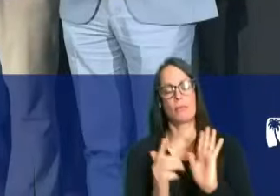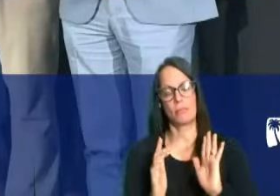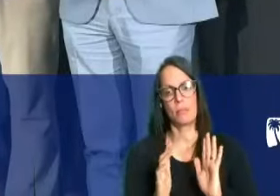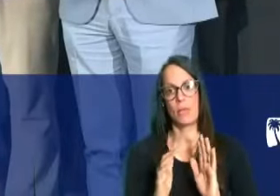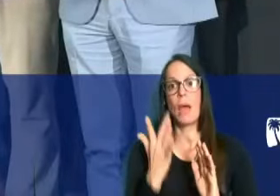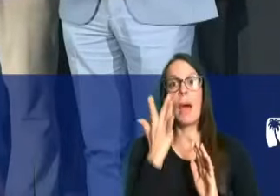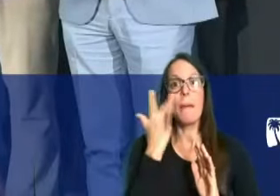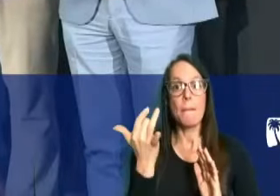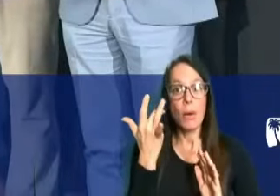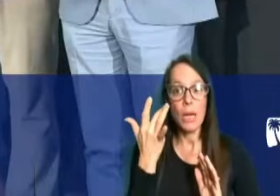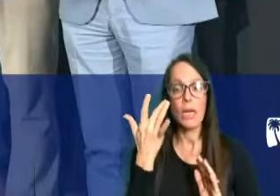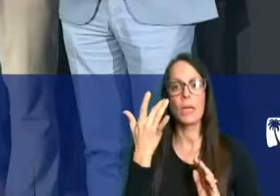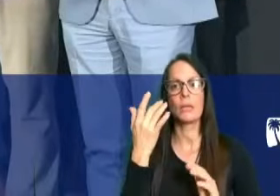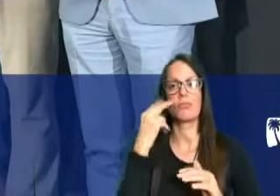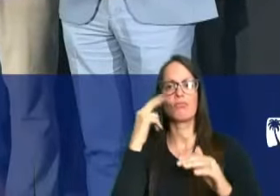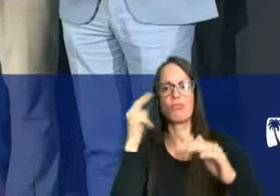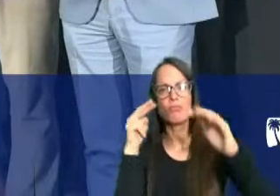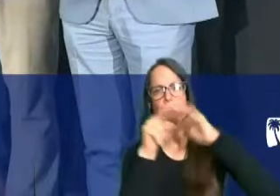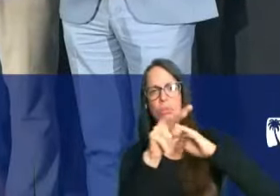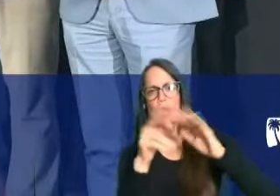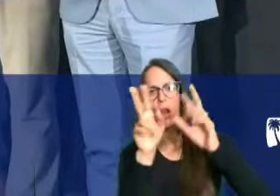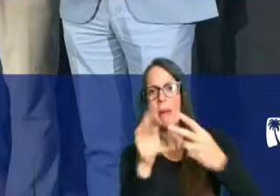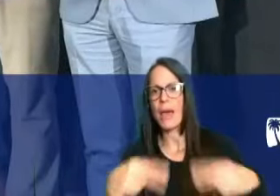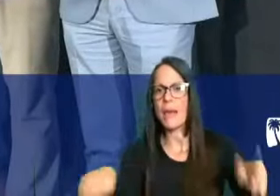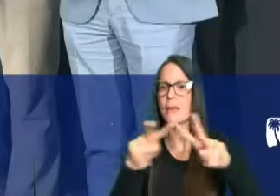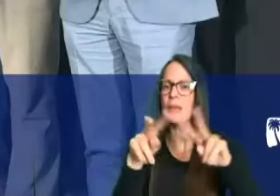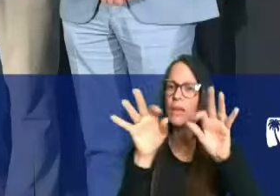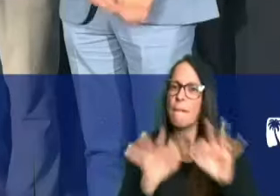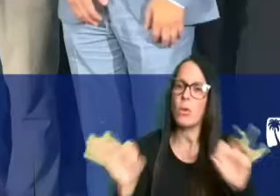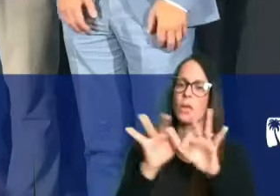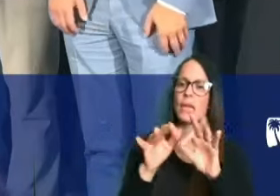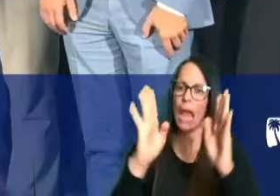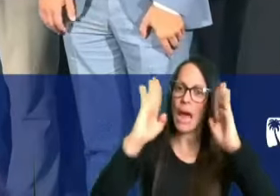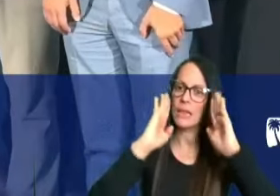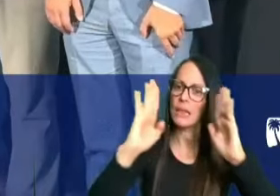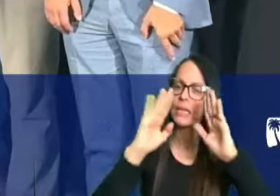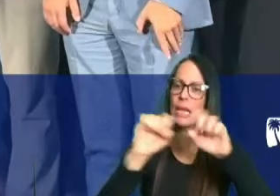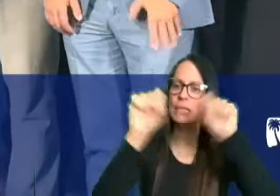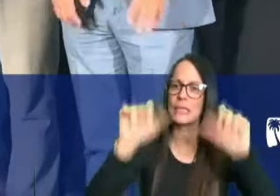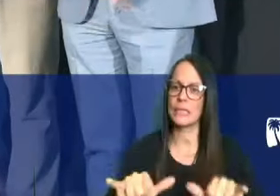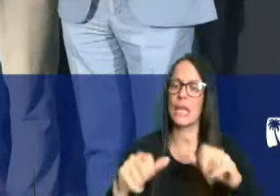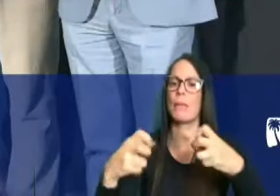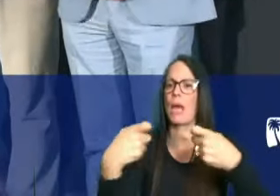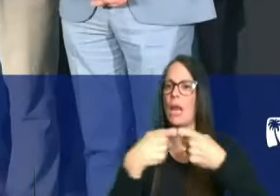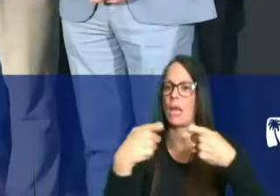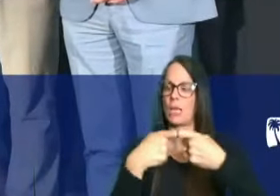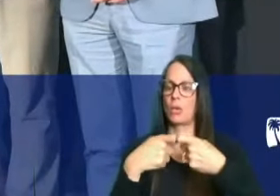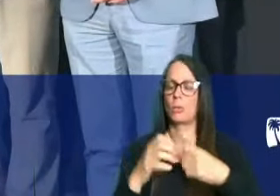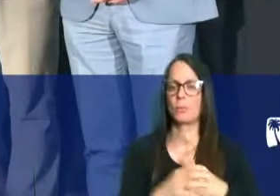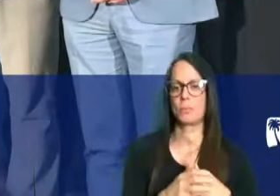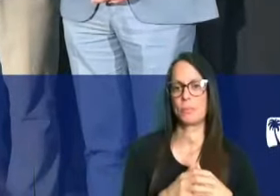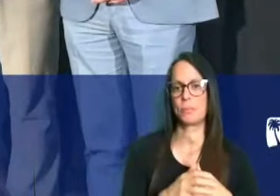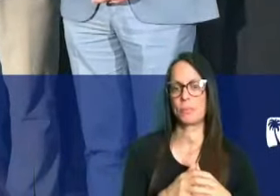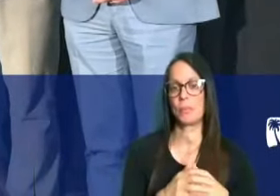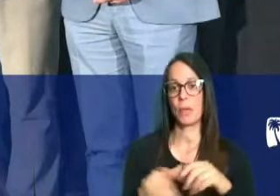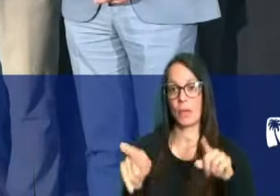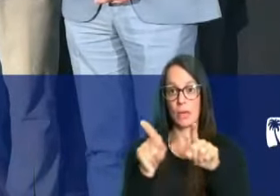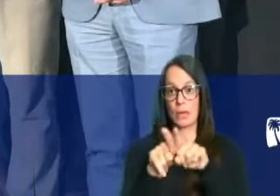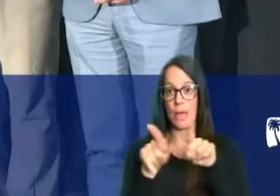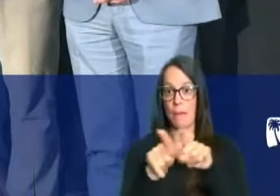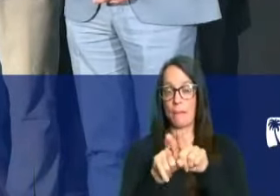premura que requiere que nosotros atendamos la situación del sistema eléctrico eh habrá también obviamente la la que tiene que ver con la parte